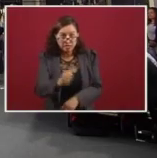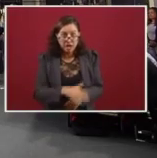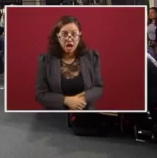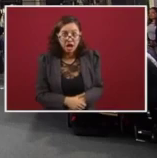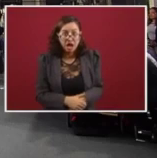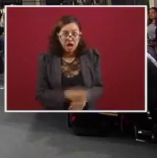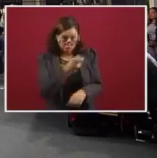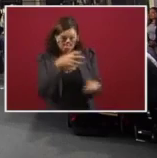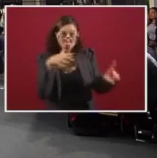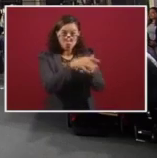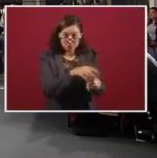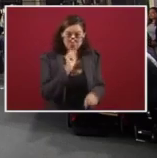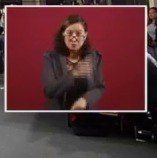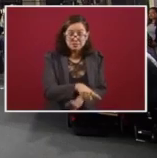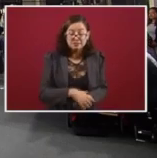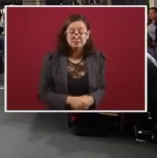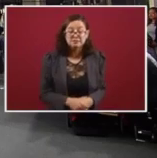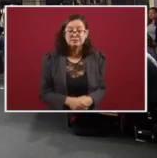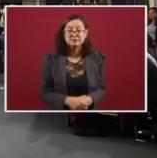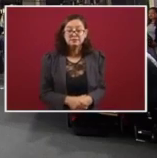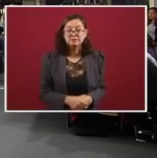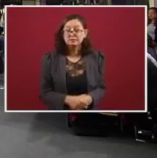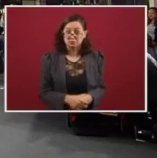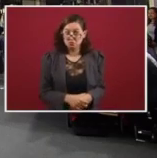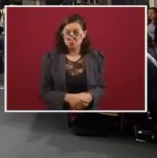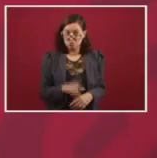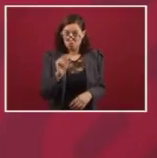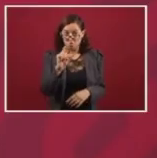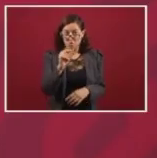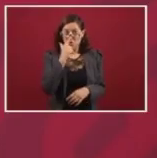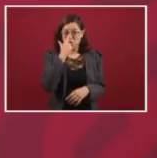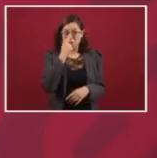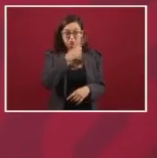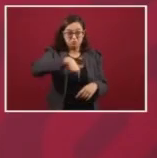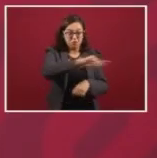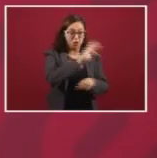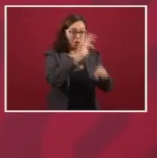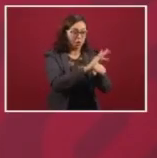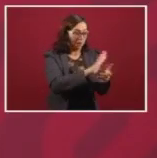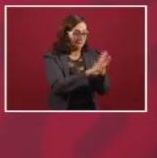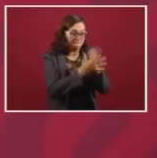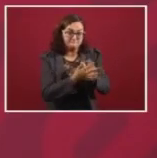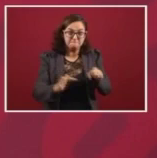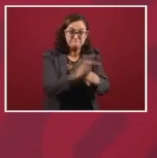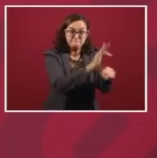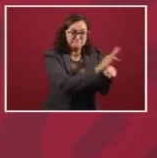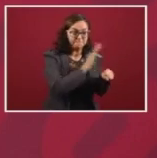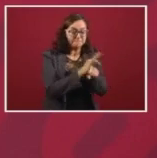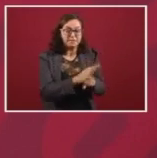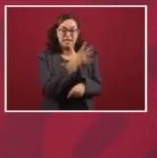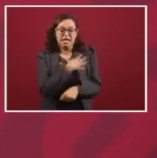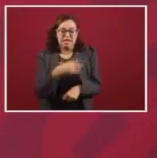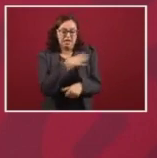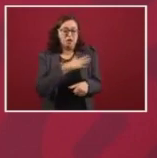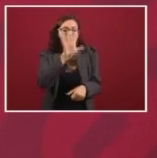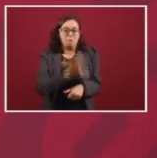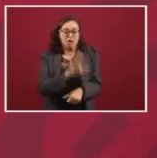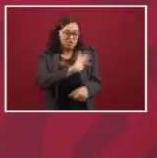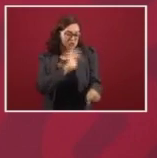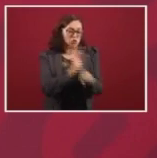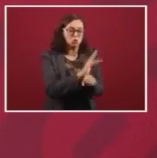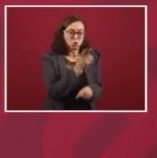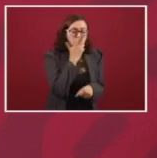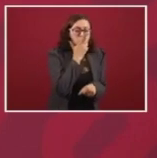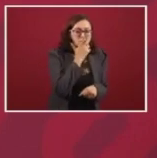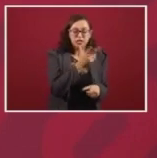¿Eso no es populismo? ¿Eso no es paternalismo? Cuando ellos eran los hijos predilectos del